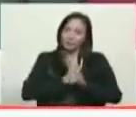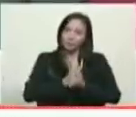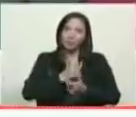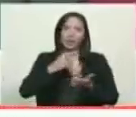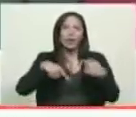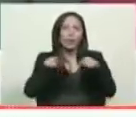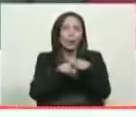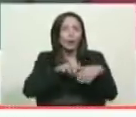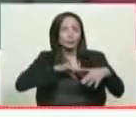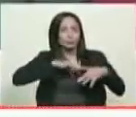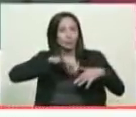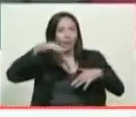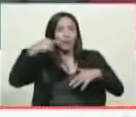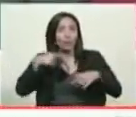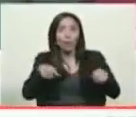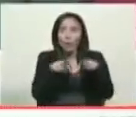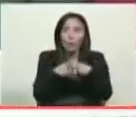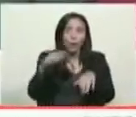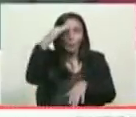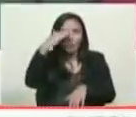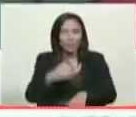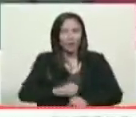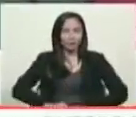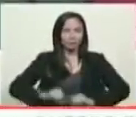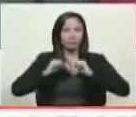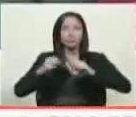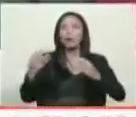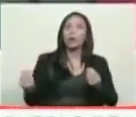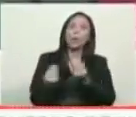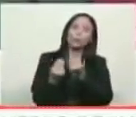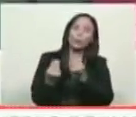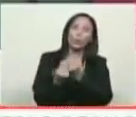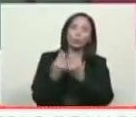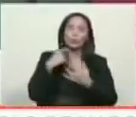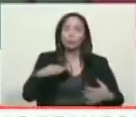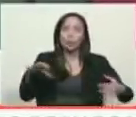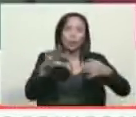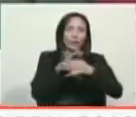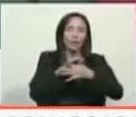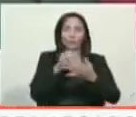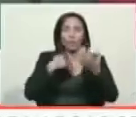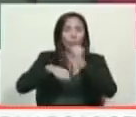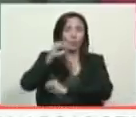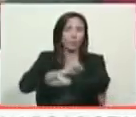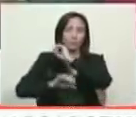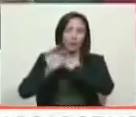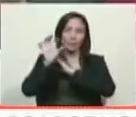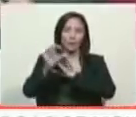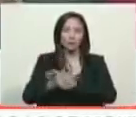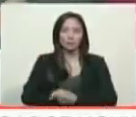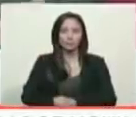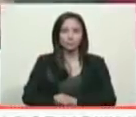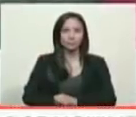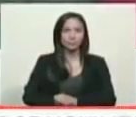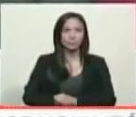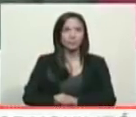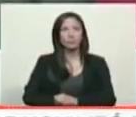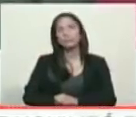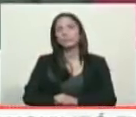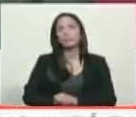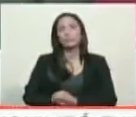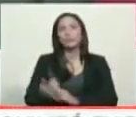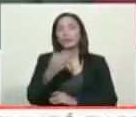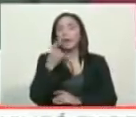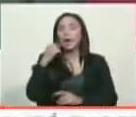espíritu de nuestra Fuerza Armada Nacional Bolivariana para juntos, en unidad nacional, defender la patria. En nombre de